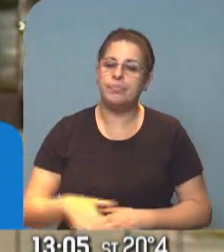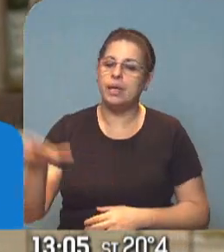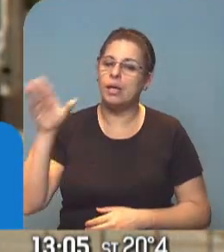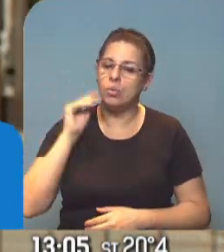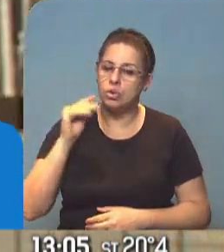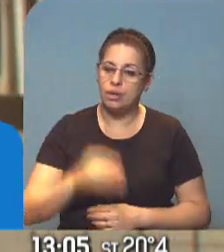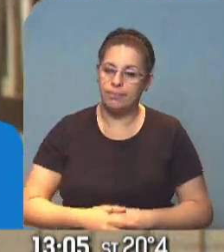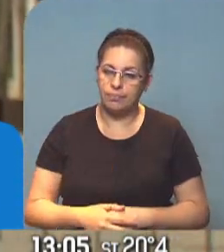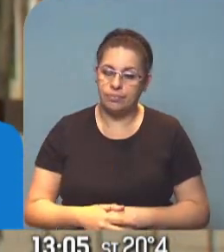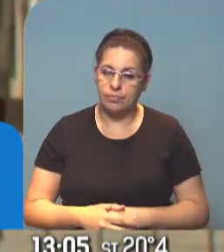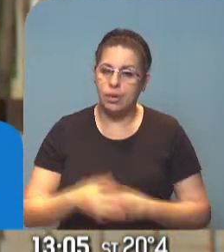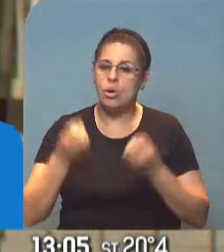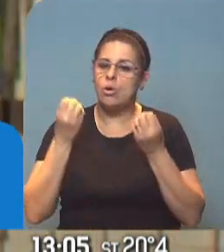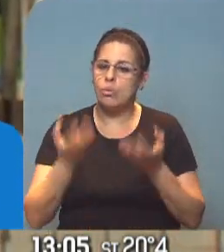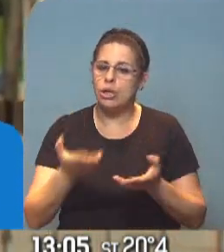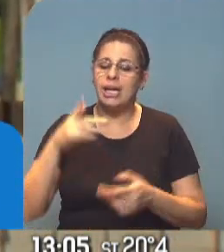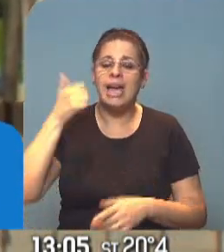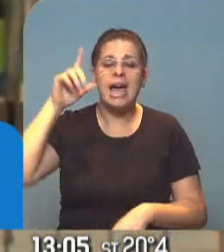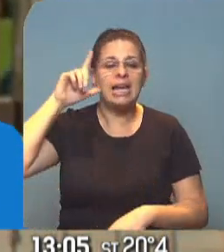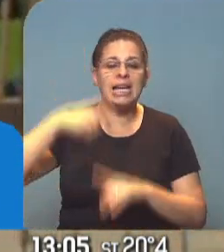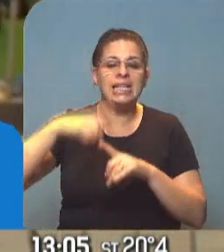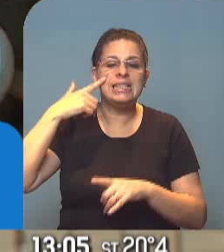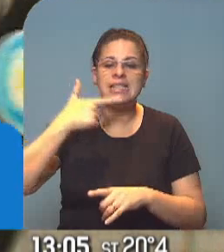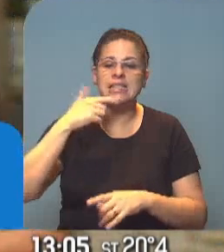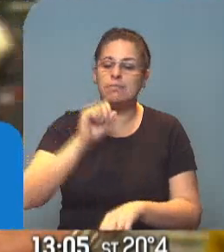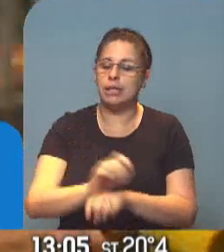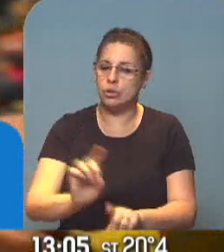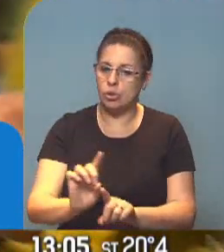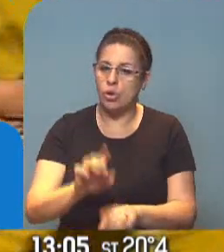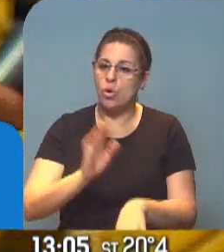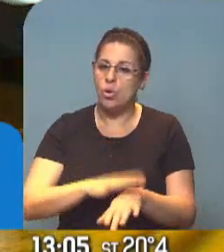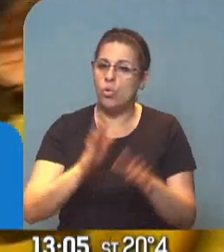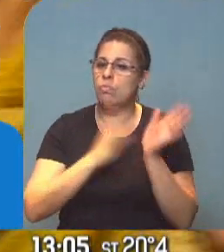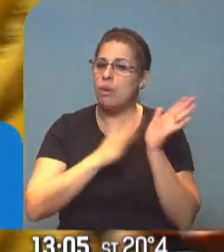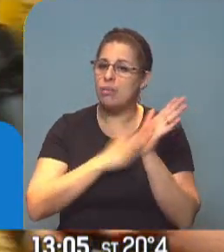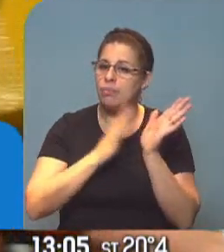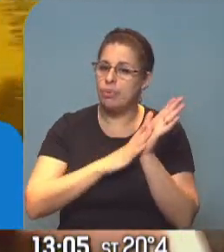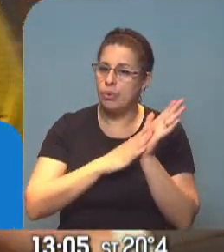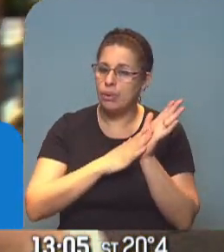precisamente porque alexis zárate no va preso porque no tiene antecedentes